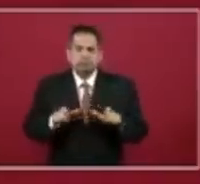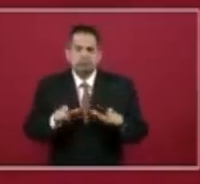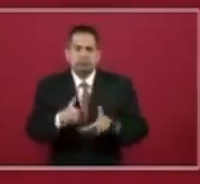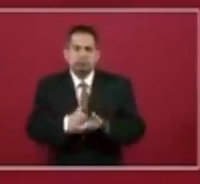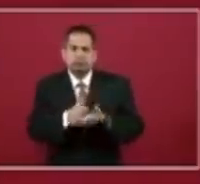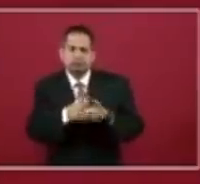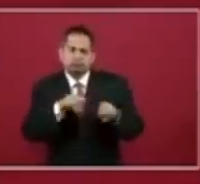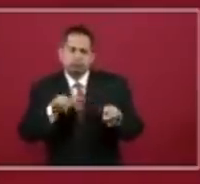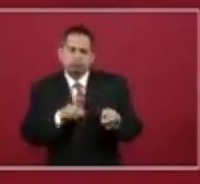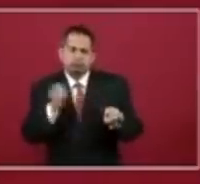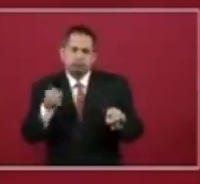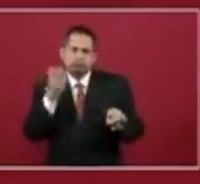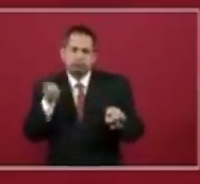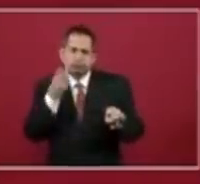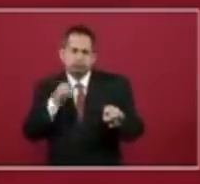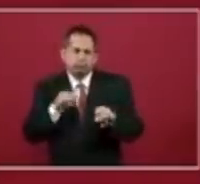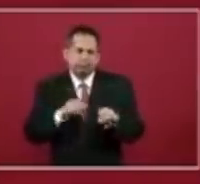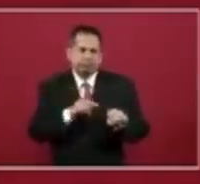a